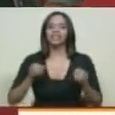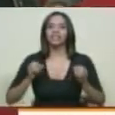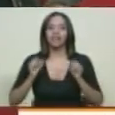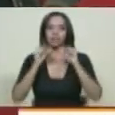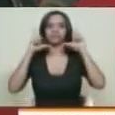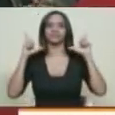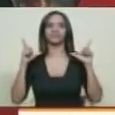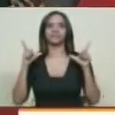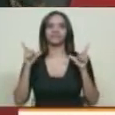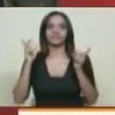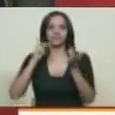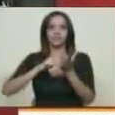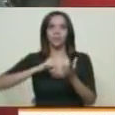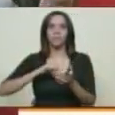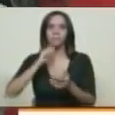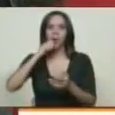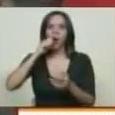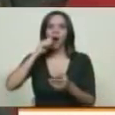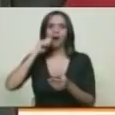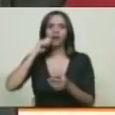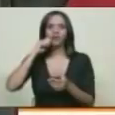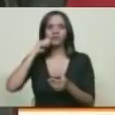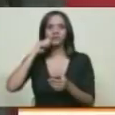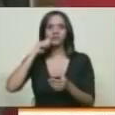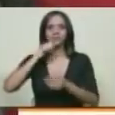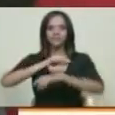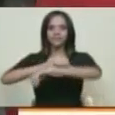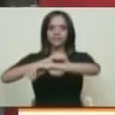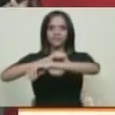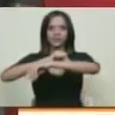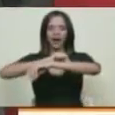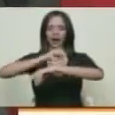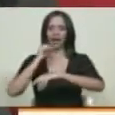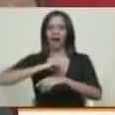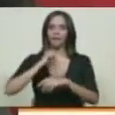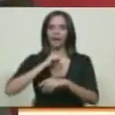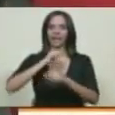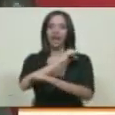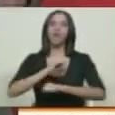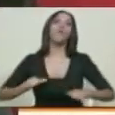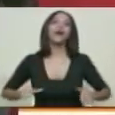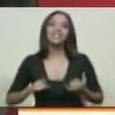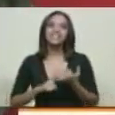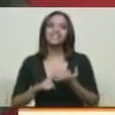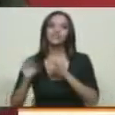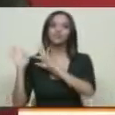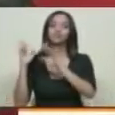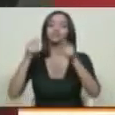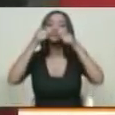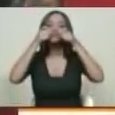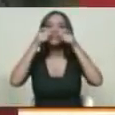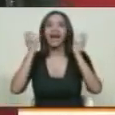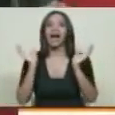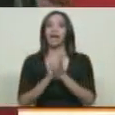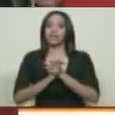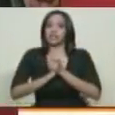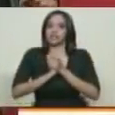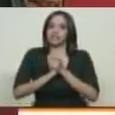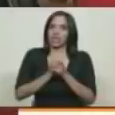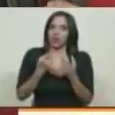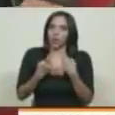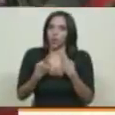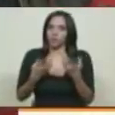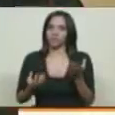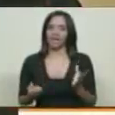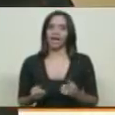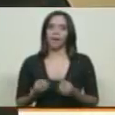apareció la carne, claro. Porque estaba la policía de Caracas, estaba la Guardia Nacional, estaba todo el mundo ahí, entonces ahí sí apareció todito completico. Y hay una